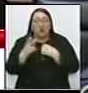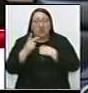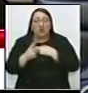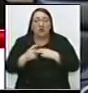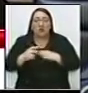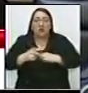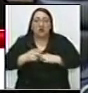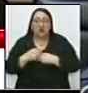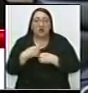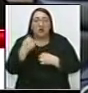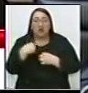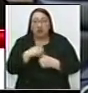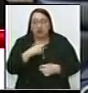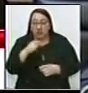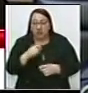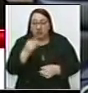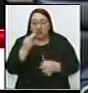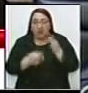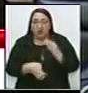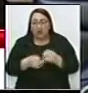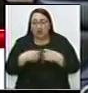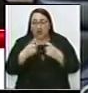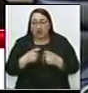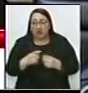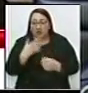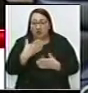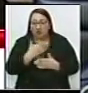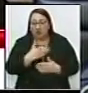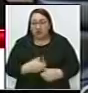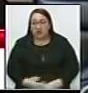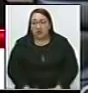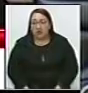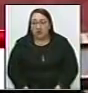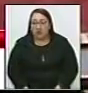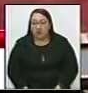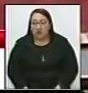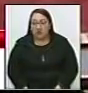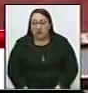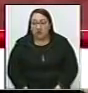cierta, y necesitamos una justicia digna. Gracias, presidente.